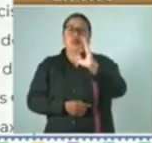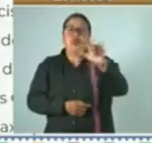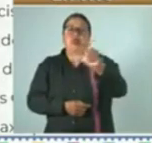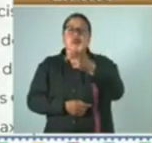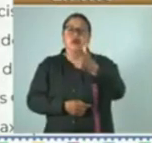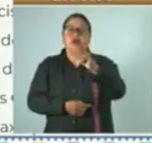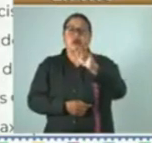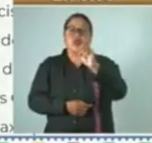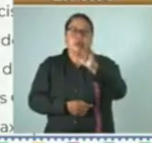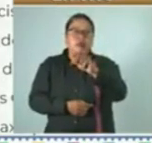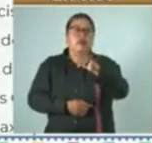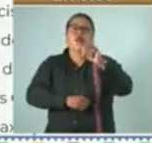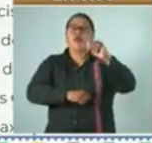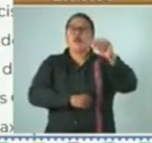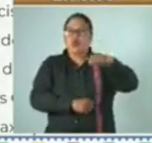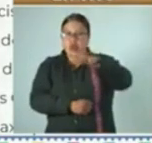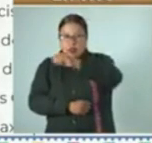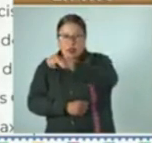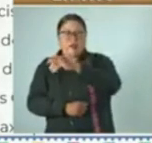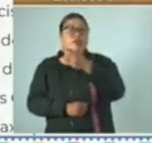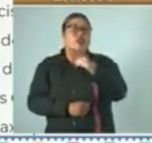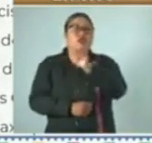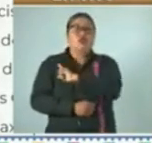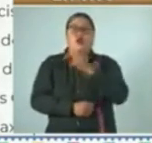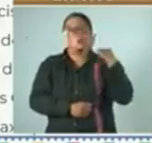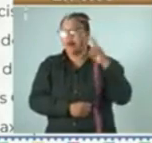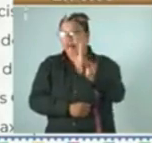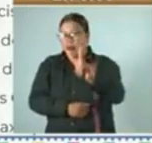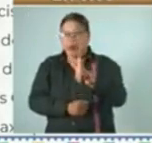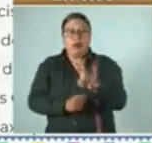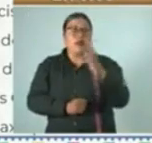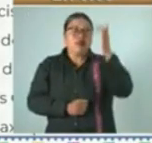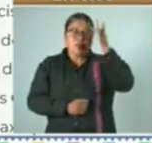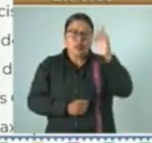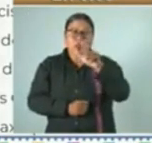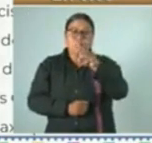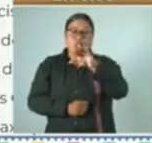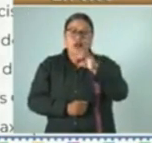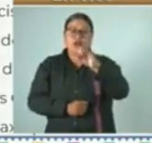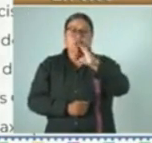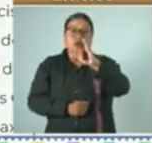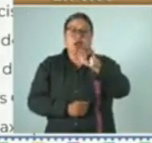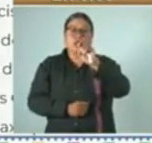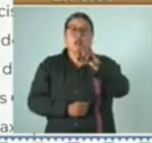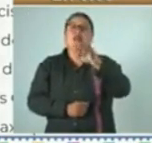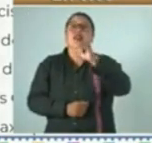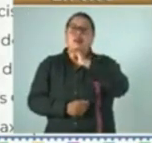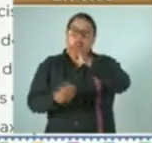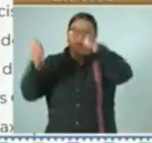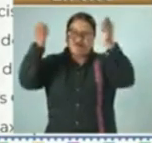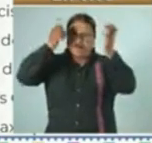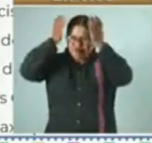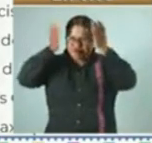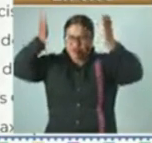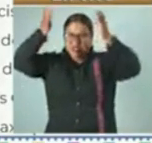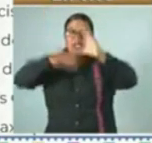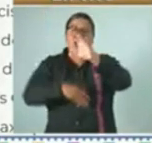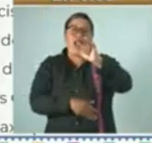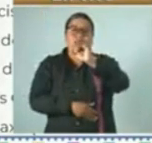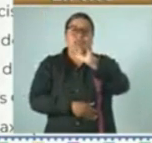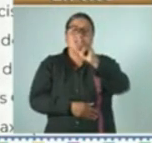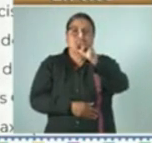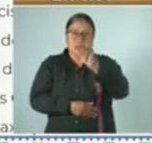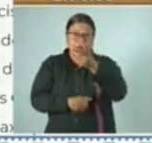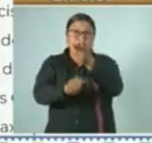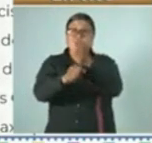Izhuatán, Teotitlán del Valle, Villa Sola de Vega, San Lucas Ojitlán, Chinas Oaxaqueñas de Casilda Flores. Invitamos